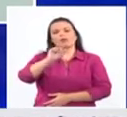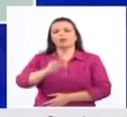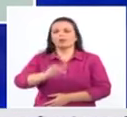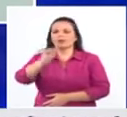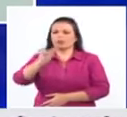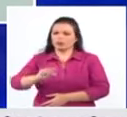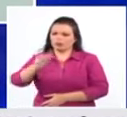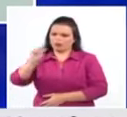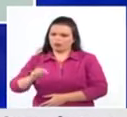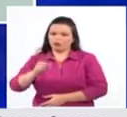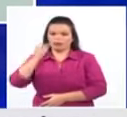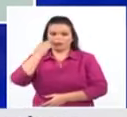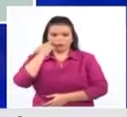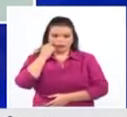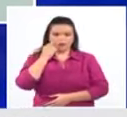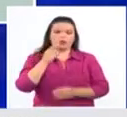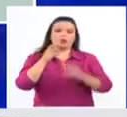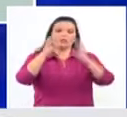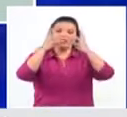elevada cifra de